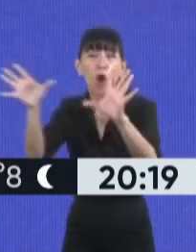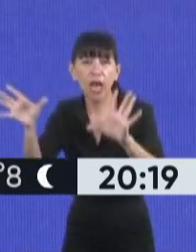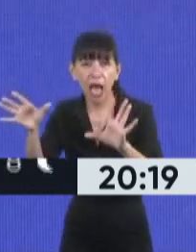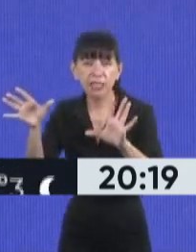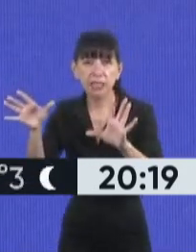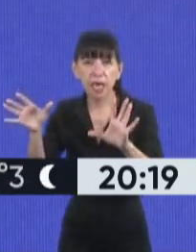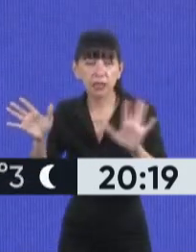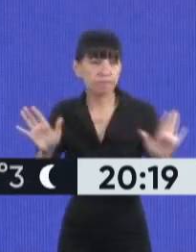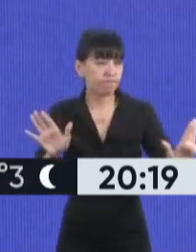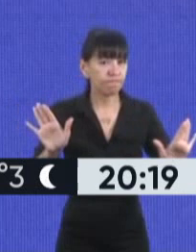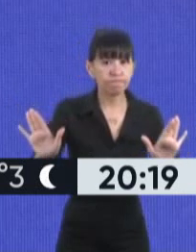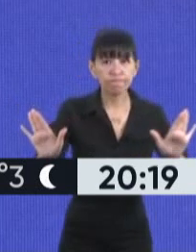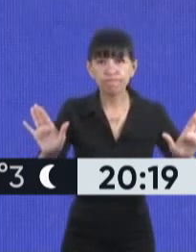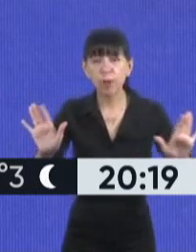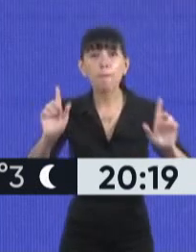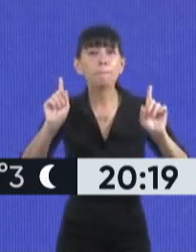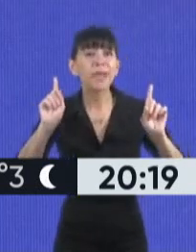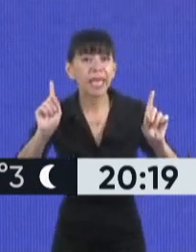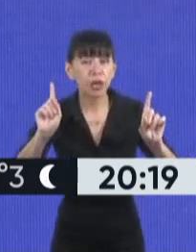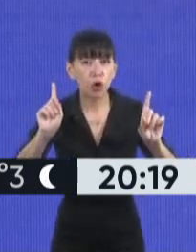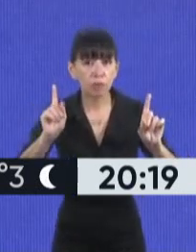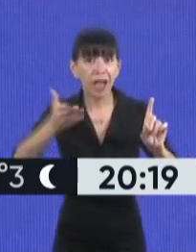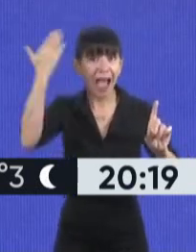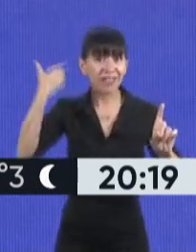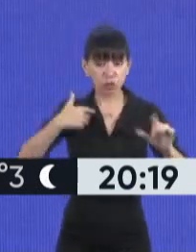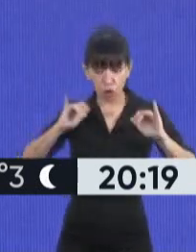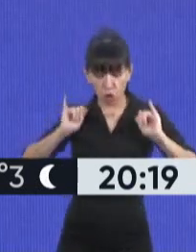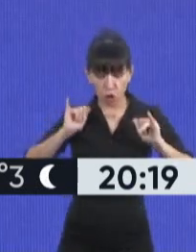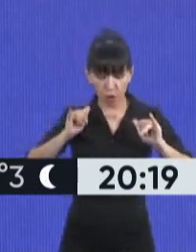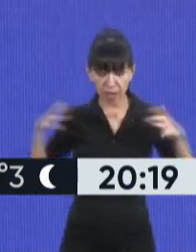Pero resulta ser que aquella utopía que teníamos